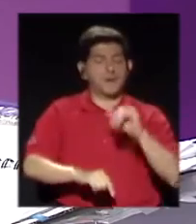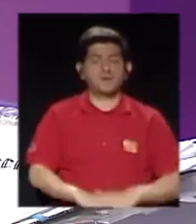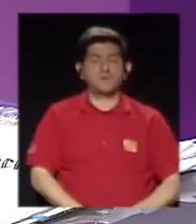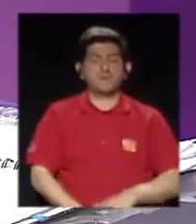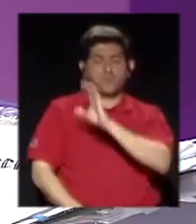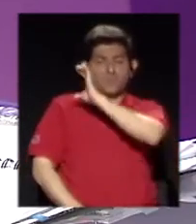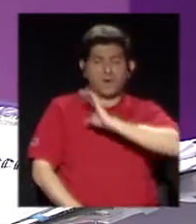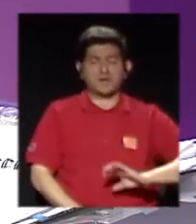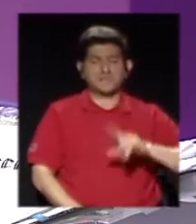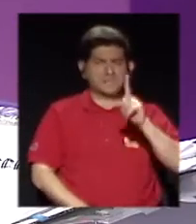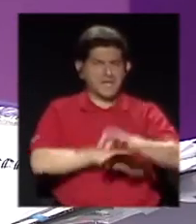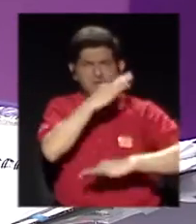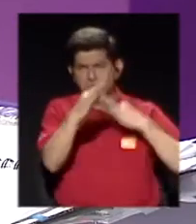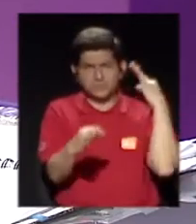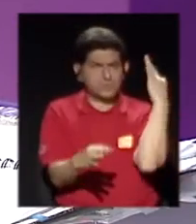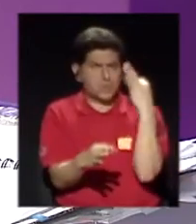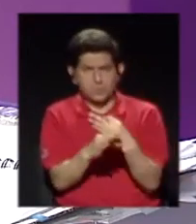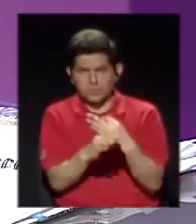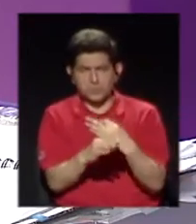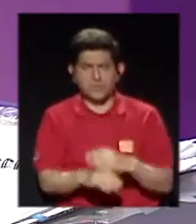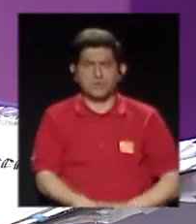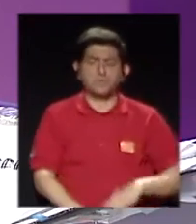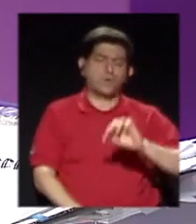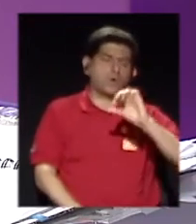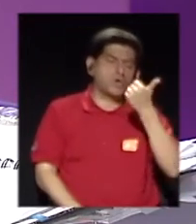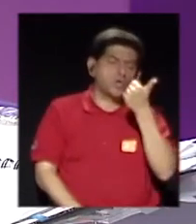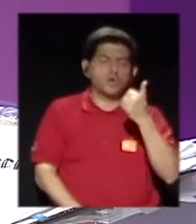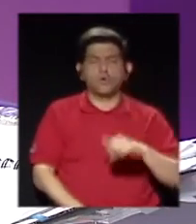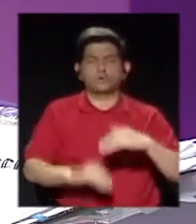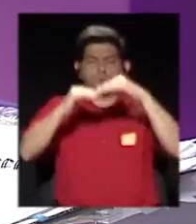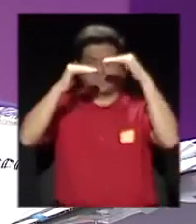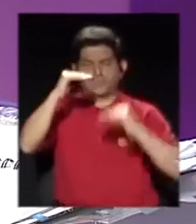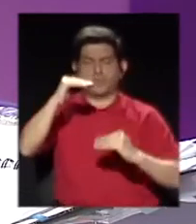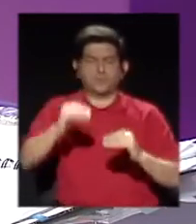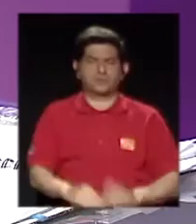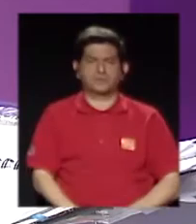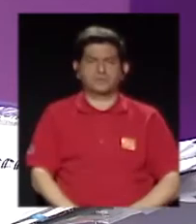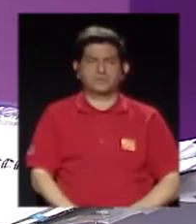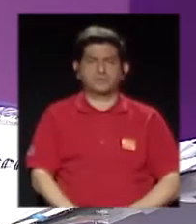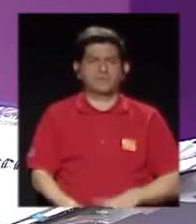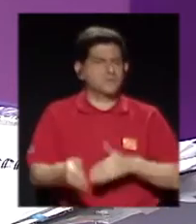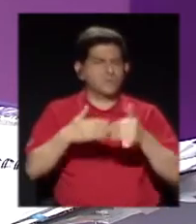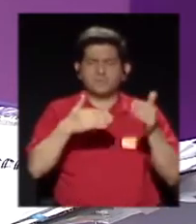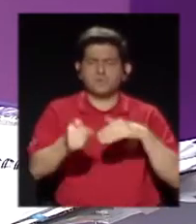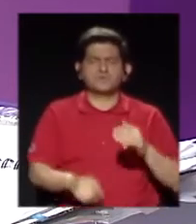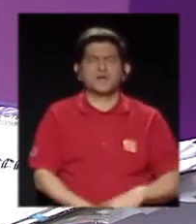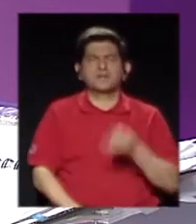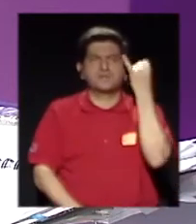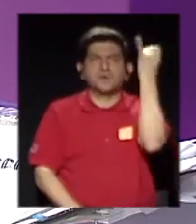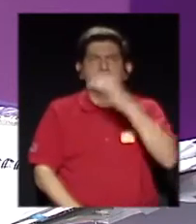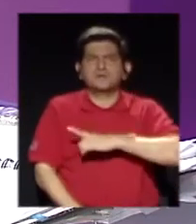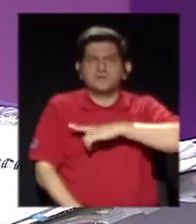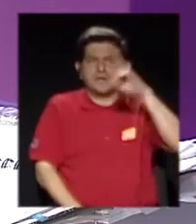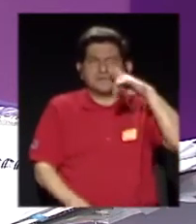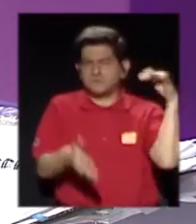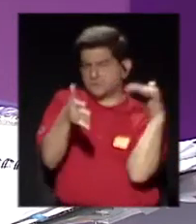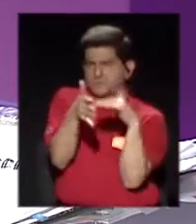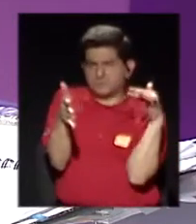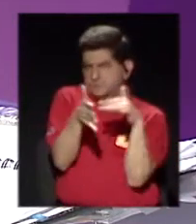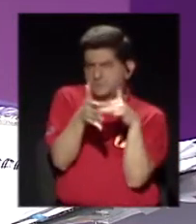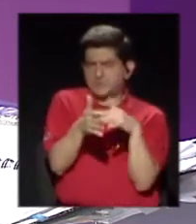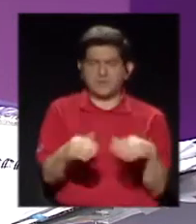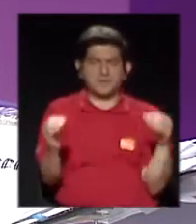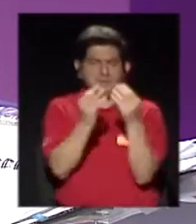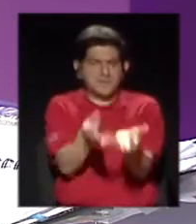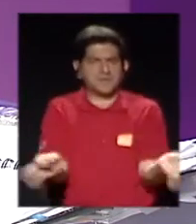cristianos de un tipo y de otro me parece que por encima de cuestiones teológicas lo más importante es